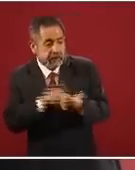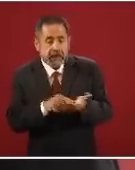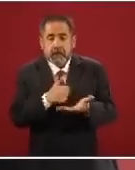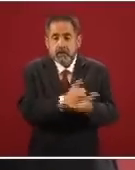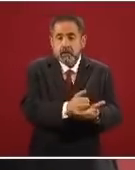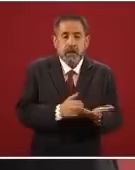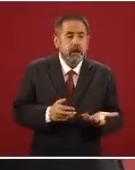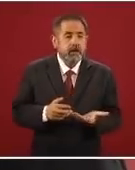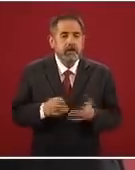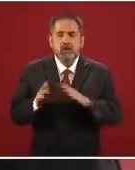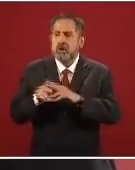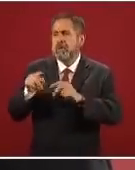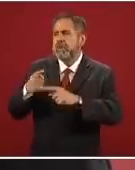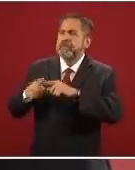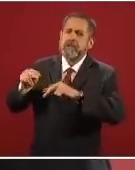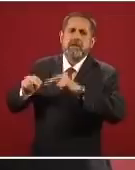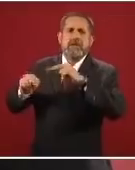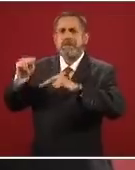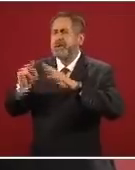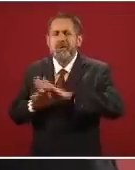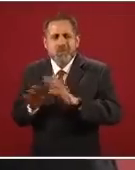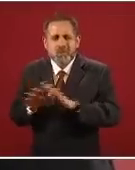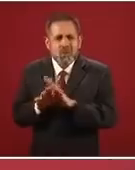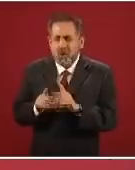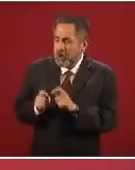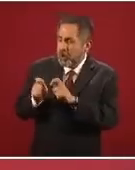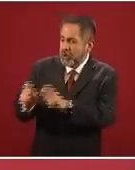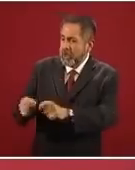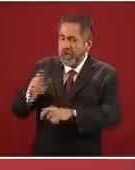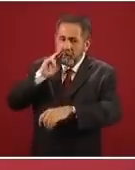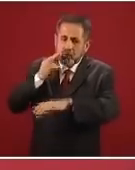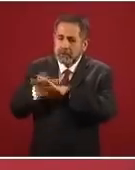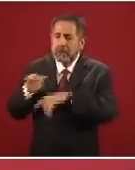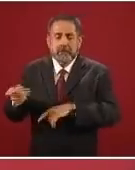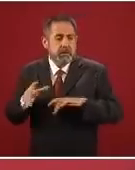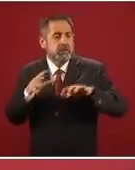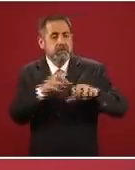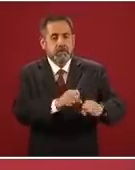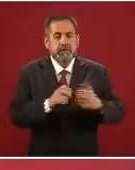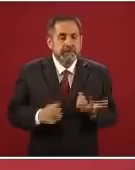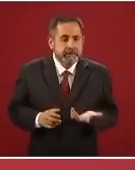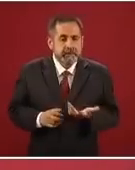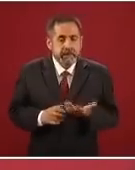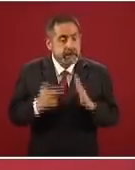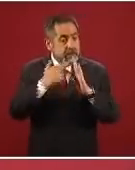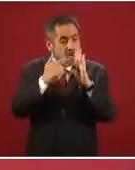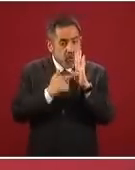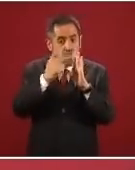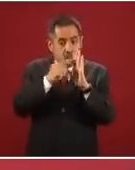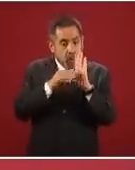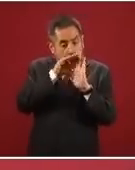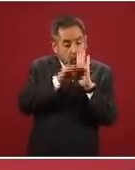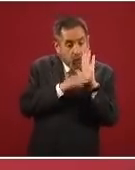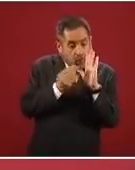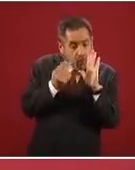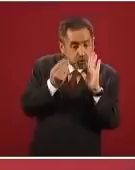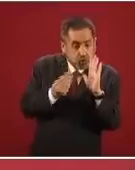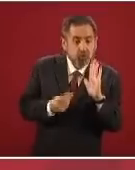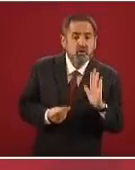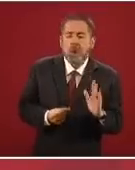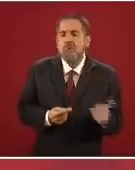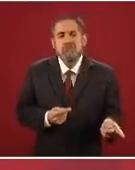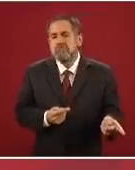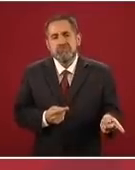de competencia que tienen que ir subiendo y que se tienen que ir mejorando, no va en favor de las víctimas.